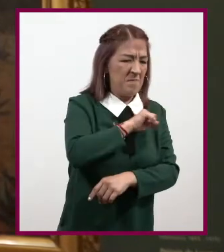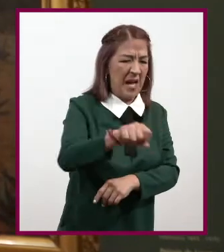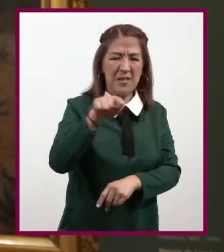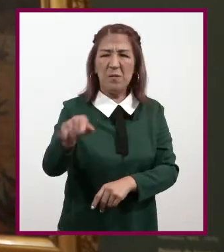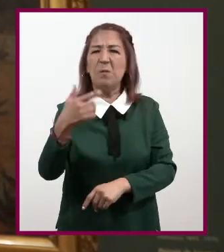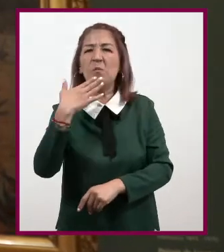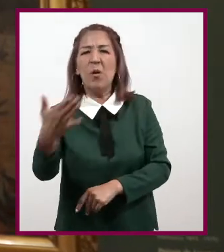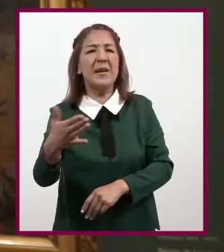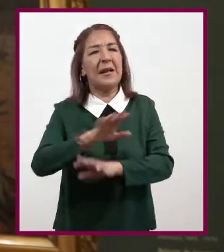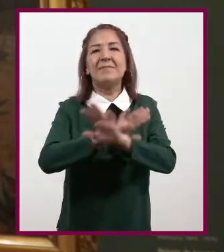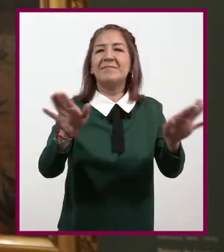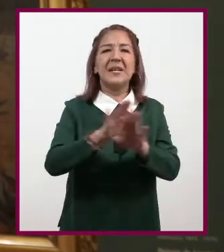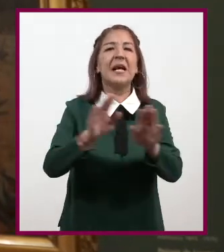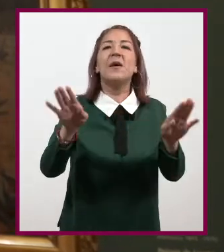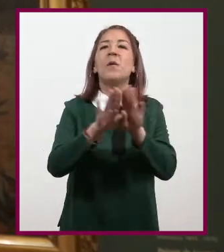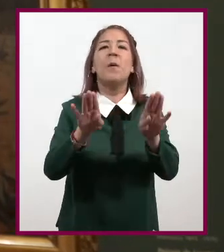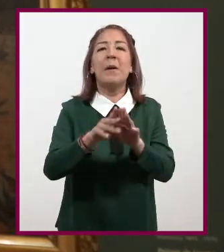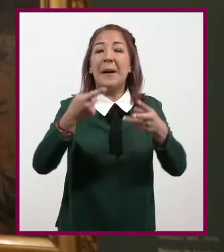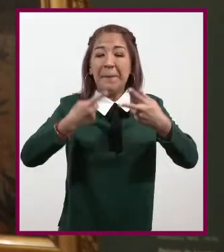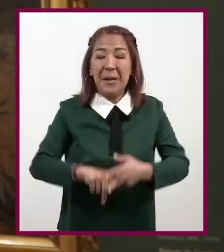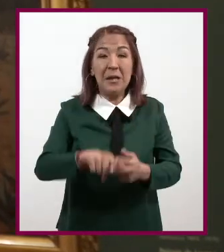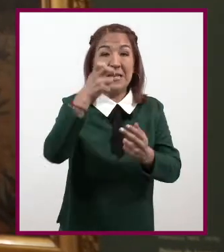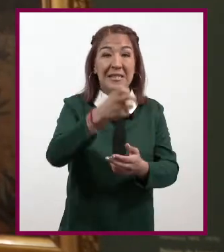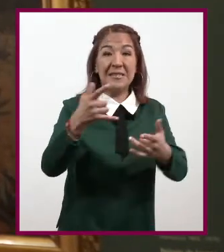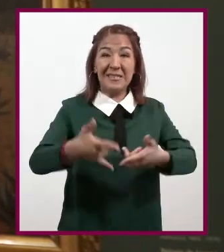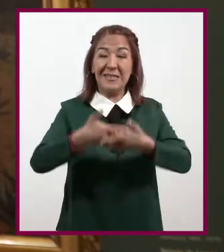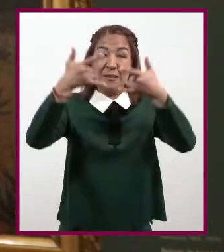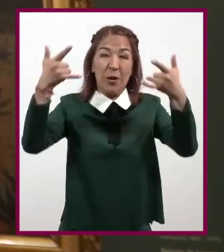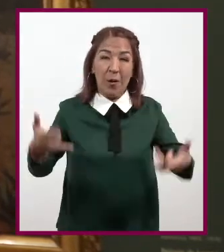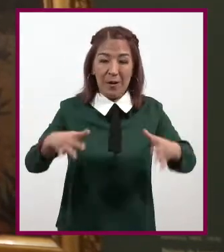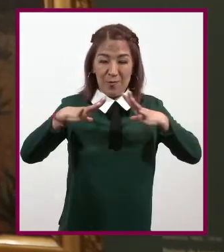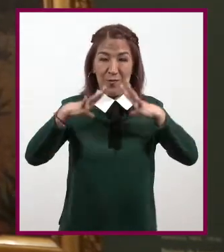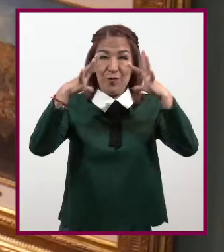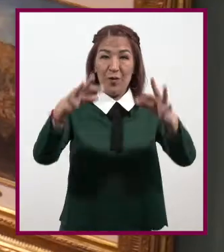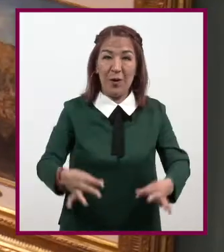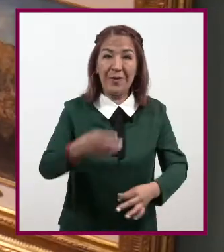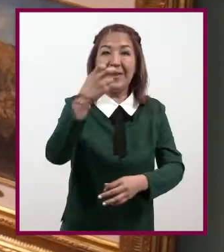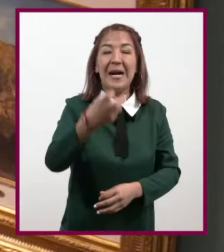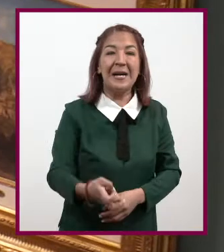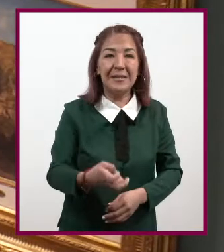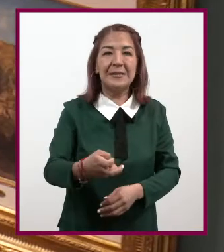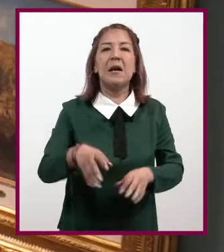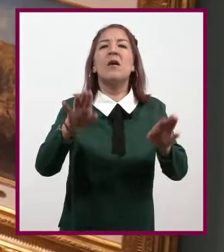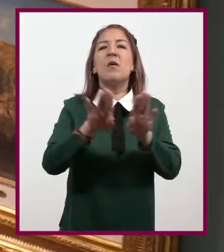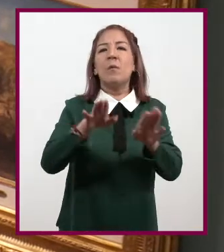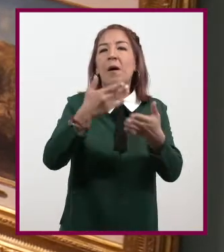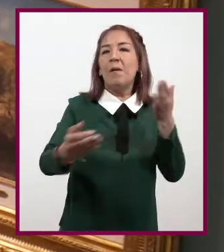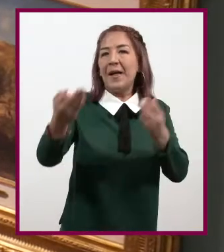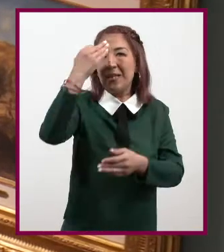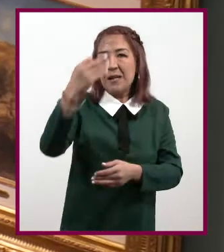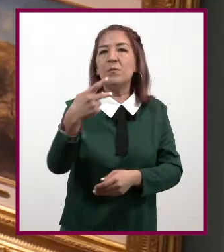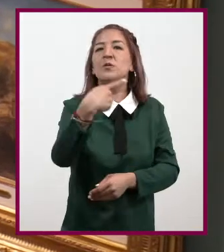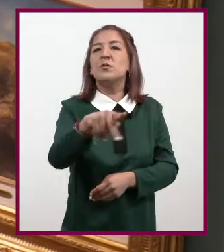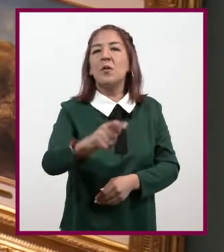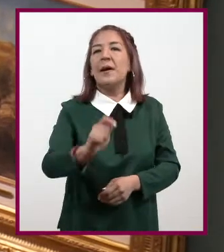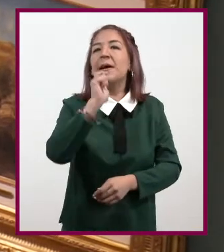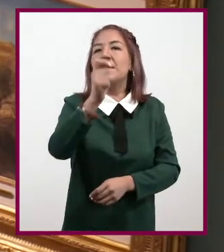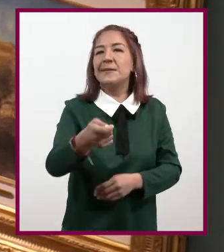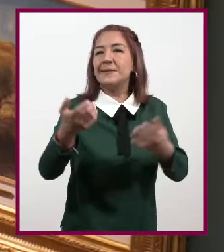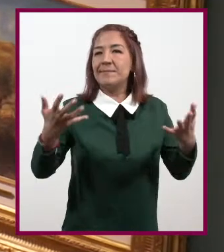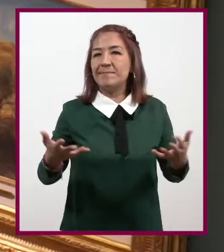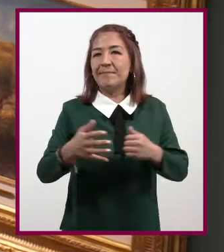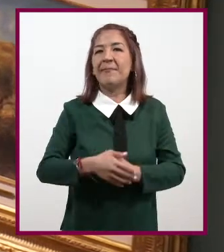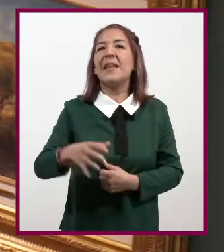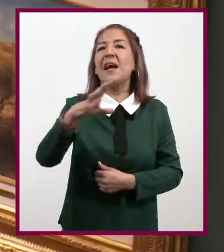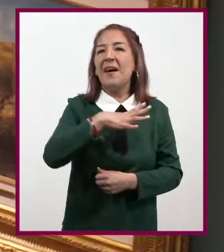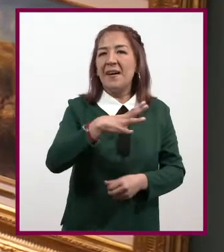de bronce empieza a fundirse y pues estamos en una época donde aparentemente